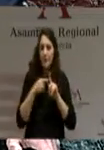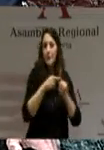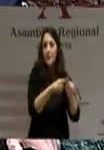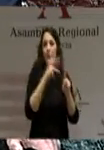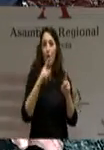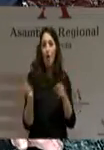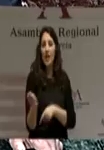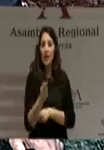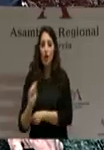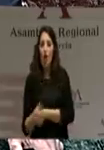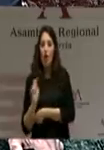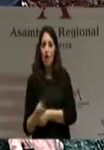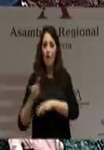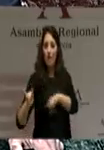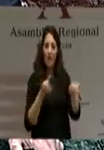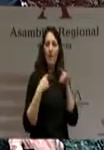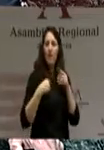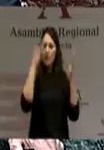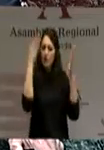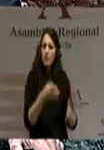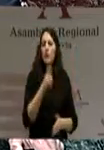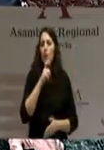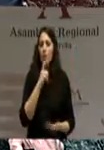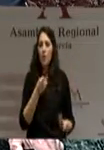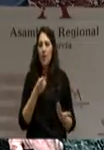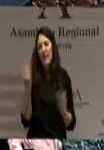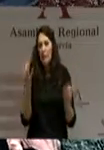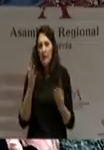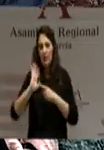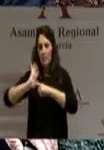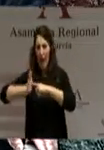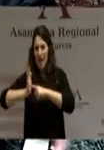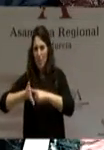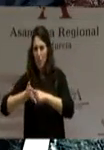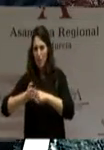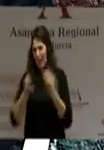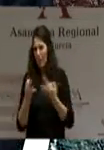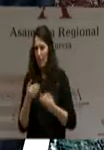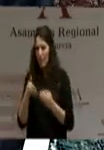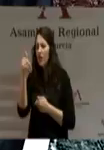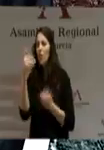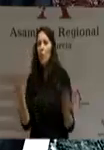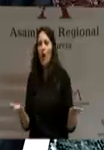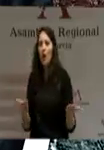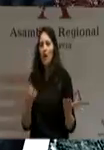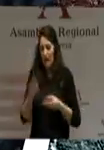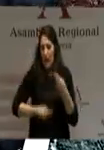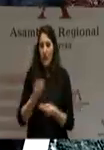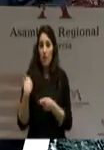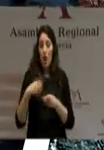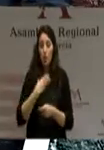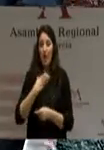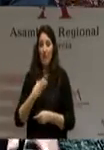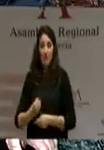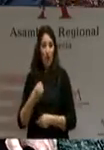¿Qué va a ocurrir con el parque temático de la Paramount? ¿Qué piensa hacer ante la ruina inminente de muchos ayuntamientos